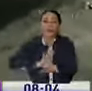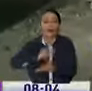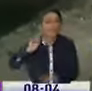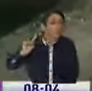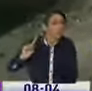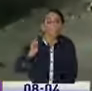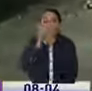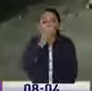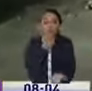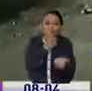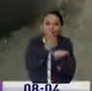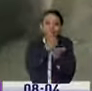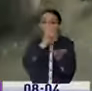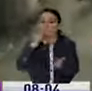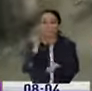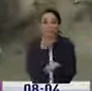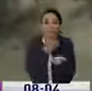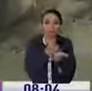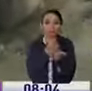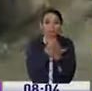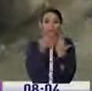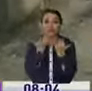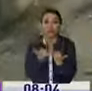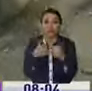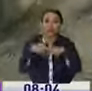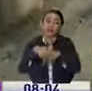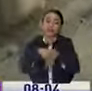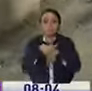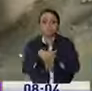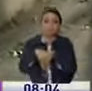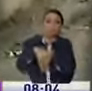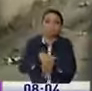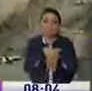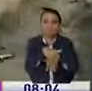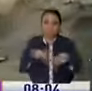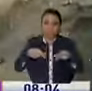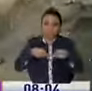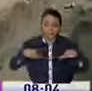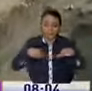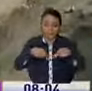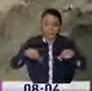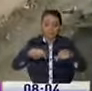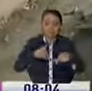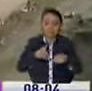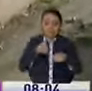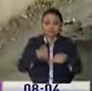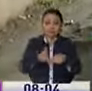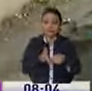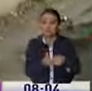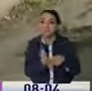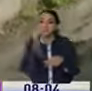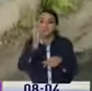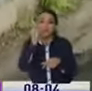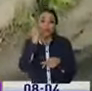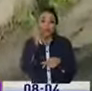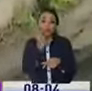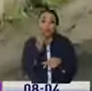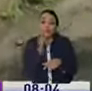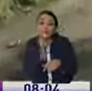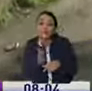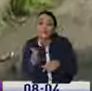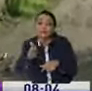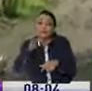único acceso. Estamos caminando por este pasaje que nos conecta a la avenida Mariscal Sucre, una